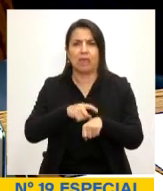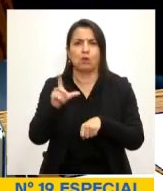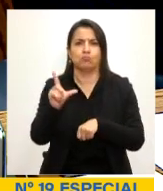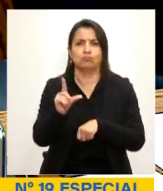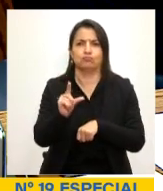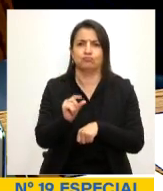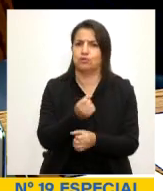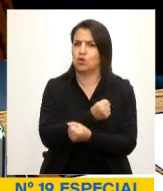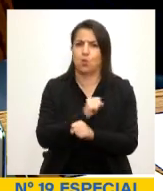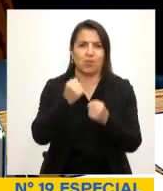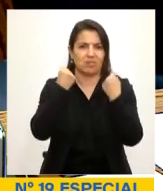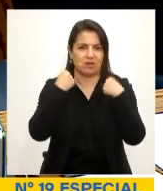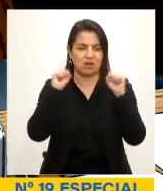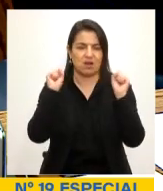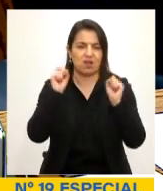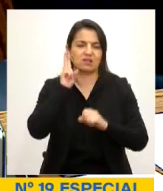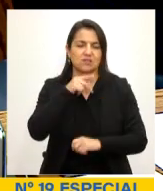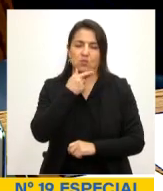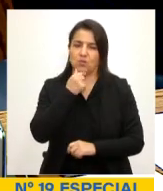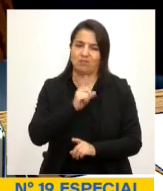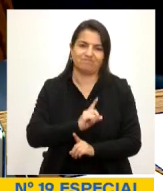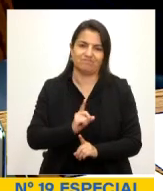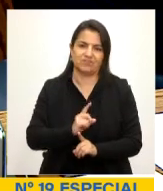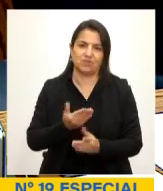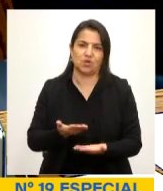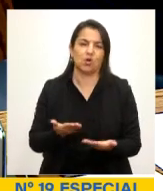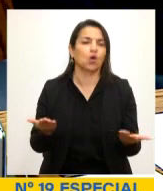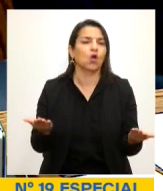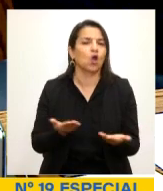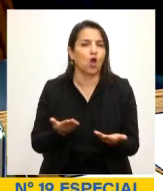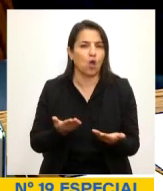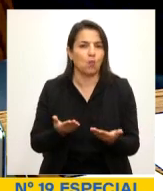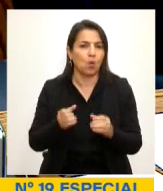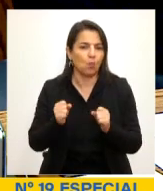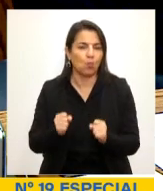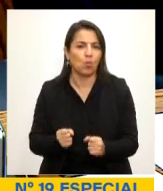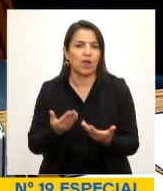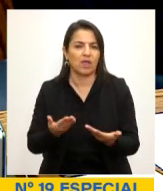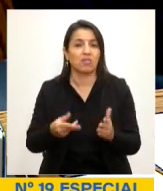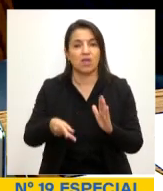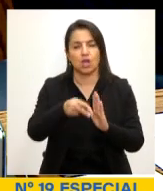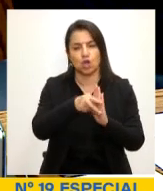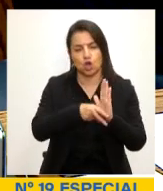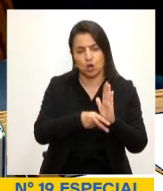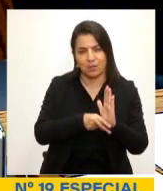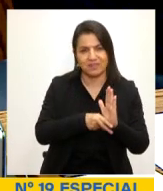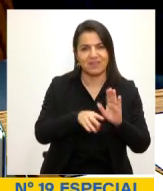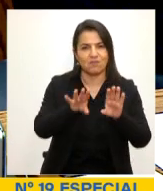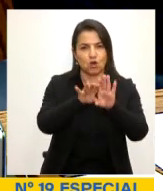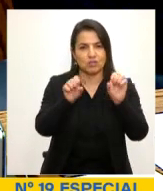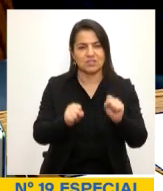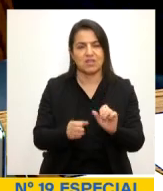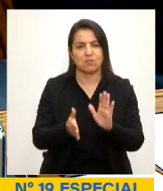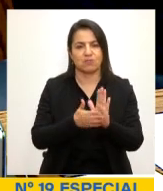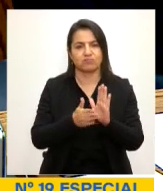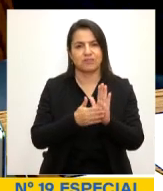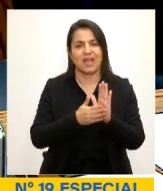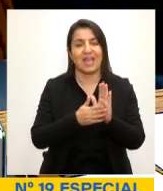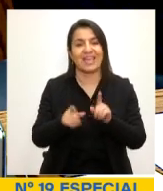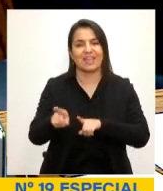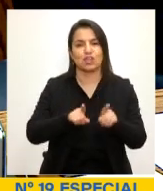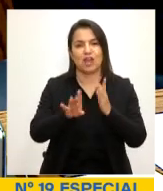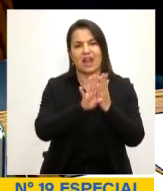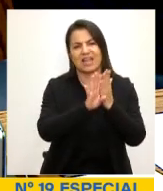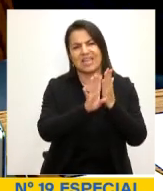ganar Sin lugar a duda no cómo es posible que a pesar de las normativas y los sistemas establecidos para gestionar listas de espera sigamos